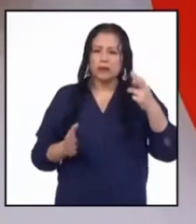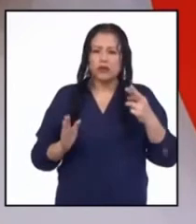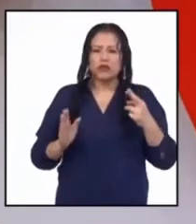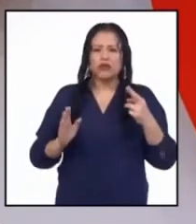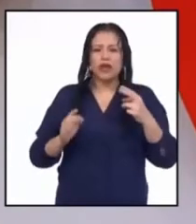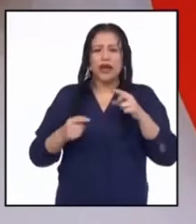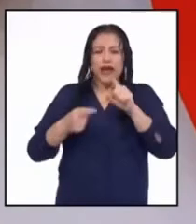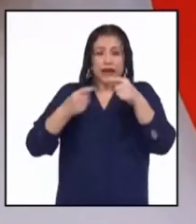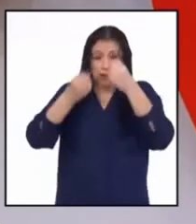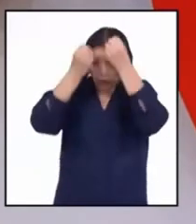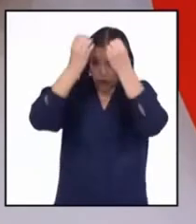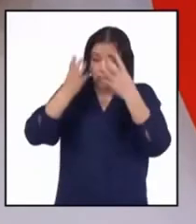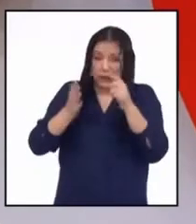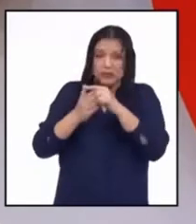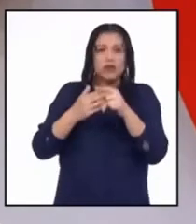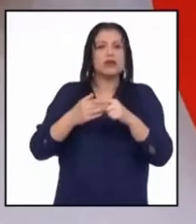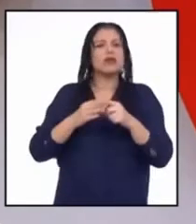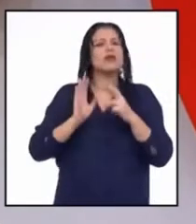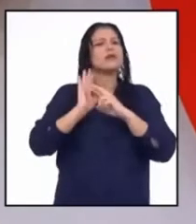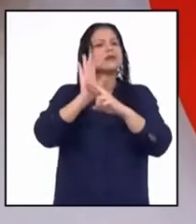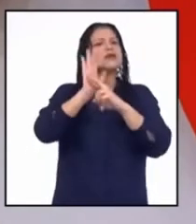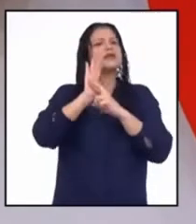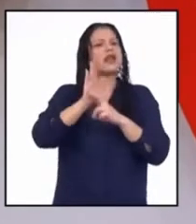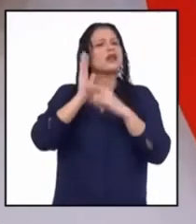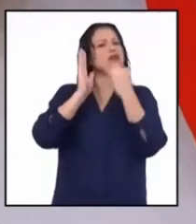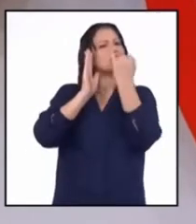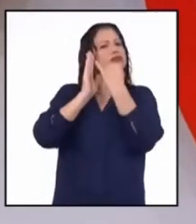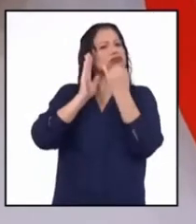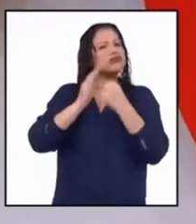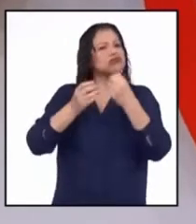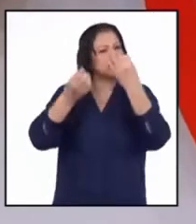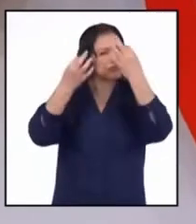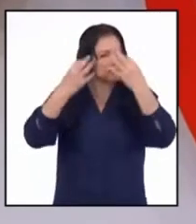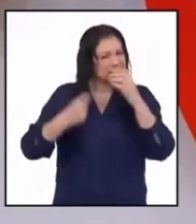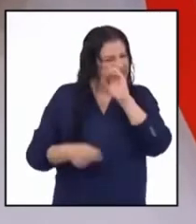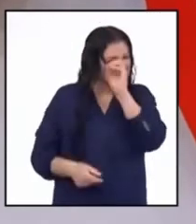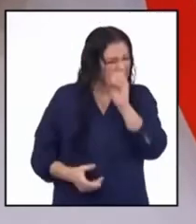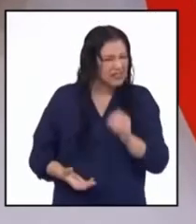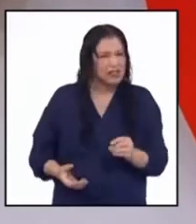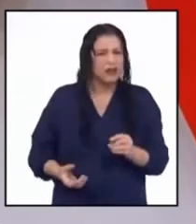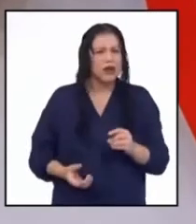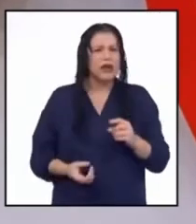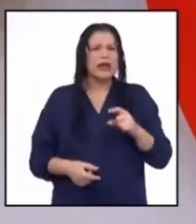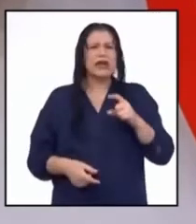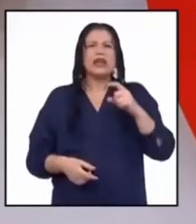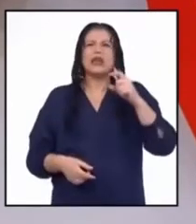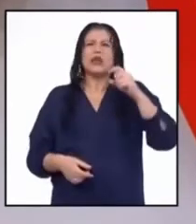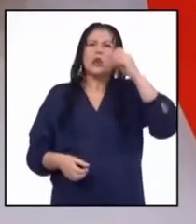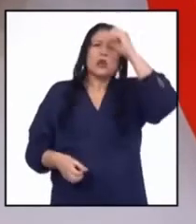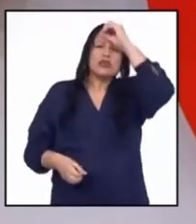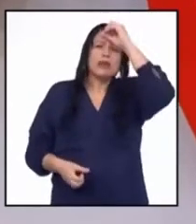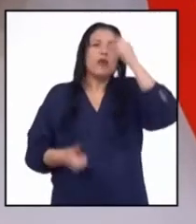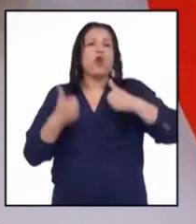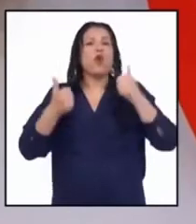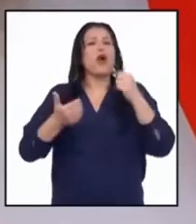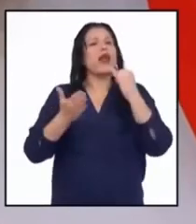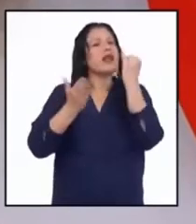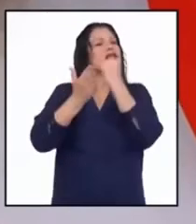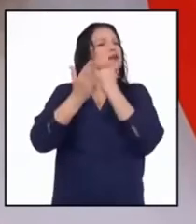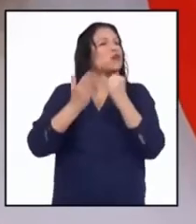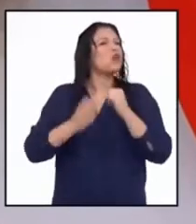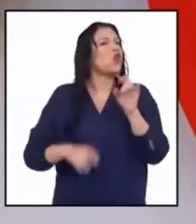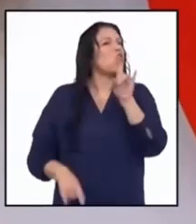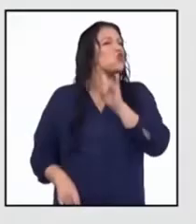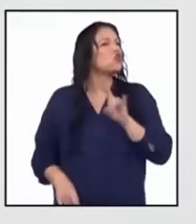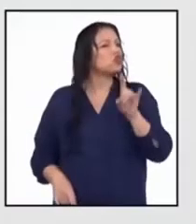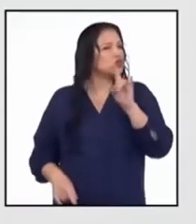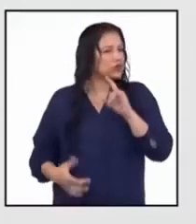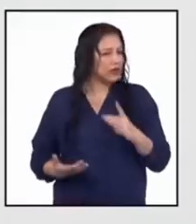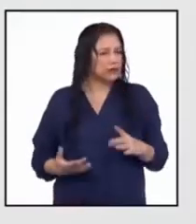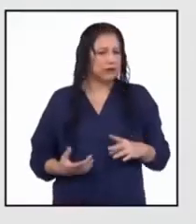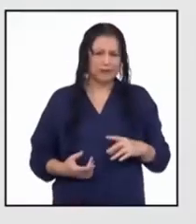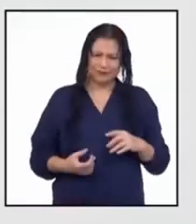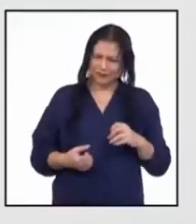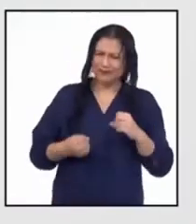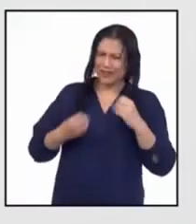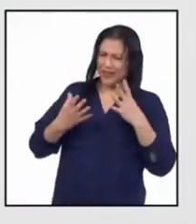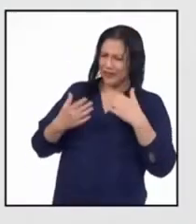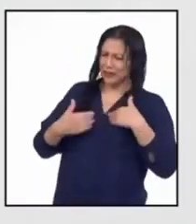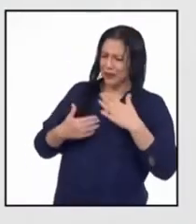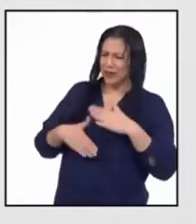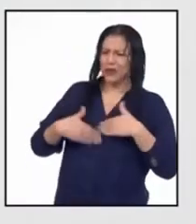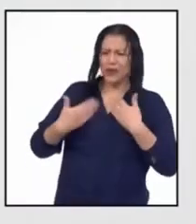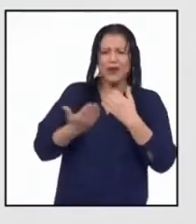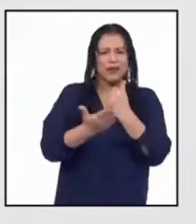esos datos mediante gráficos estadísticos. Y tenemos dudas de qué gráfico usar. ¿Nos puede ayudar con eso, profesora? Claro que